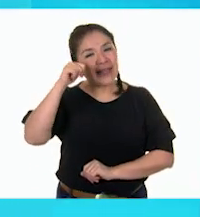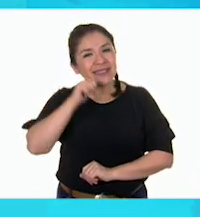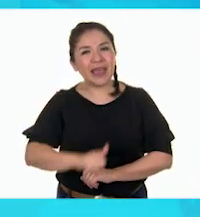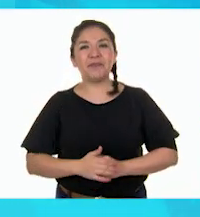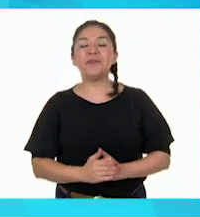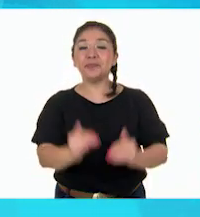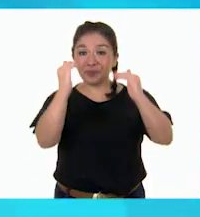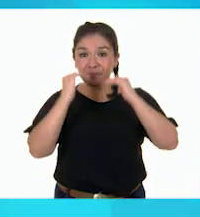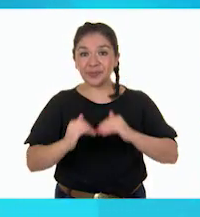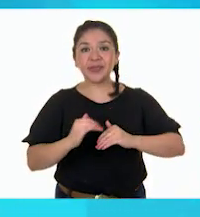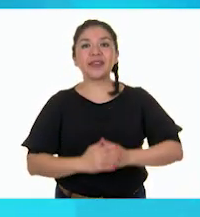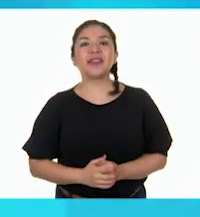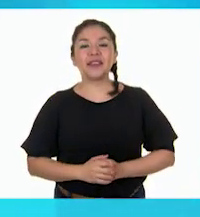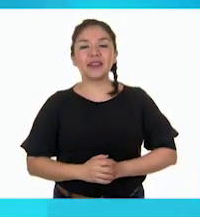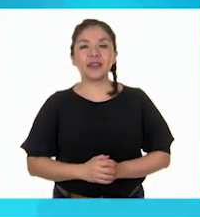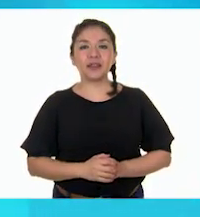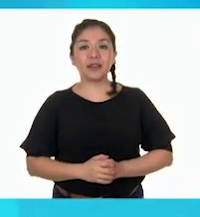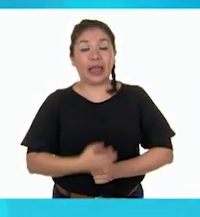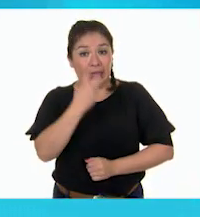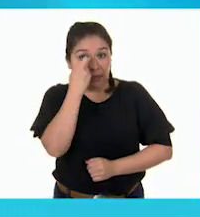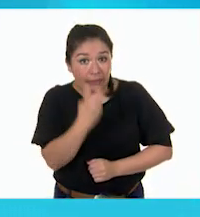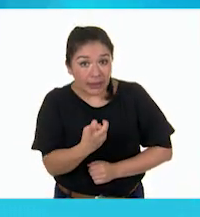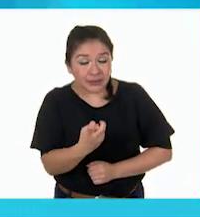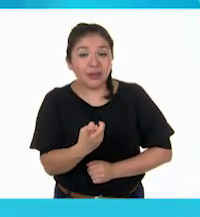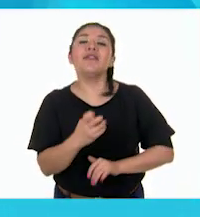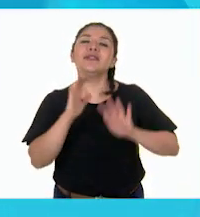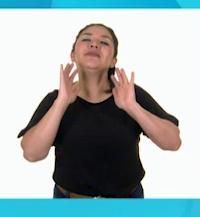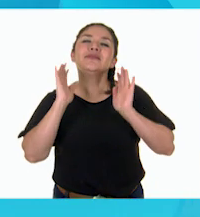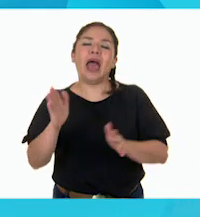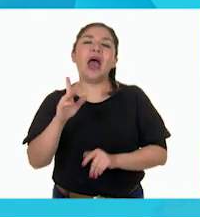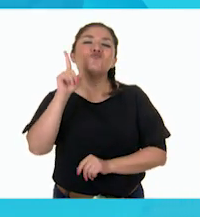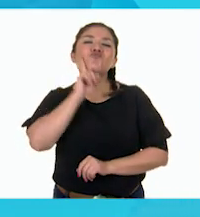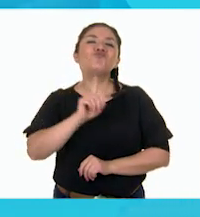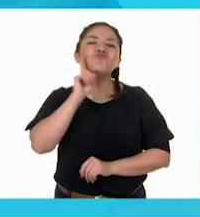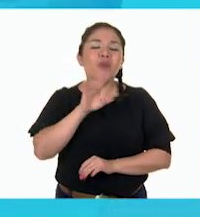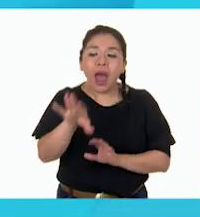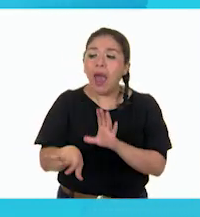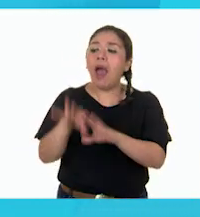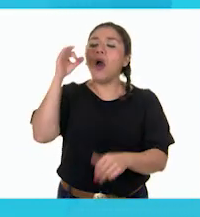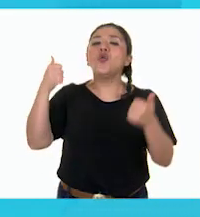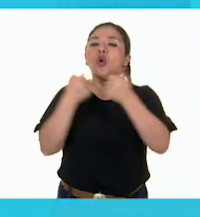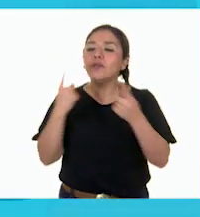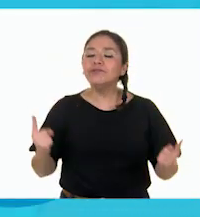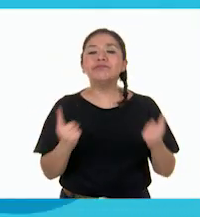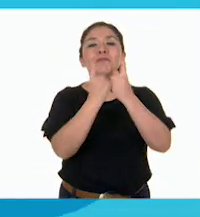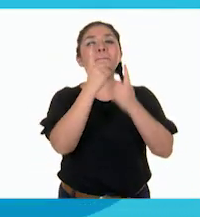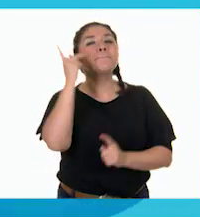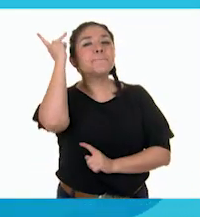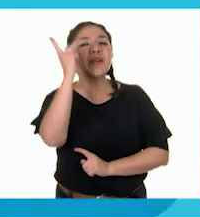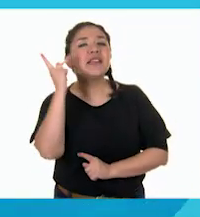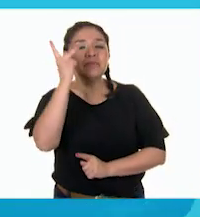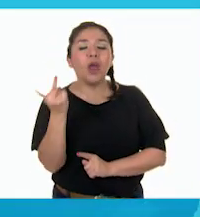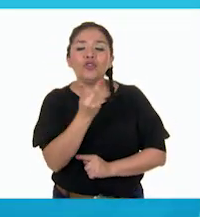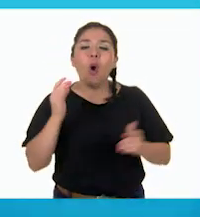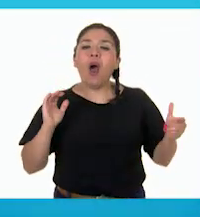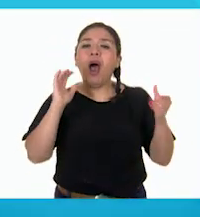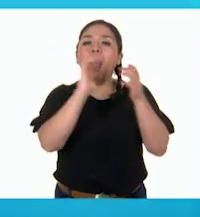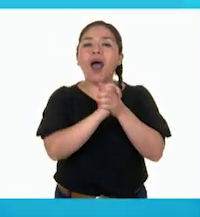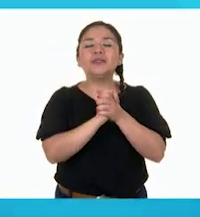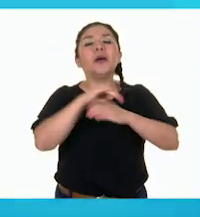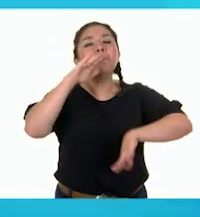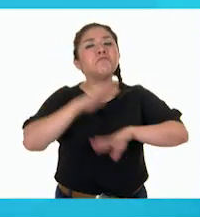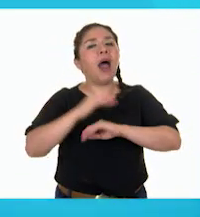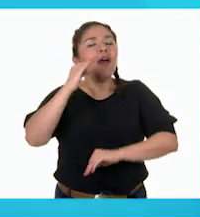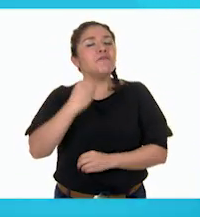siempre. Cenicienta. Y fue así que Cenicienta volvió a encontrarse con el príncipe. Se casaron y vivieron